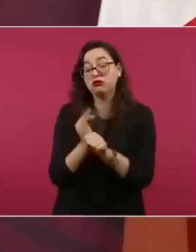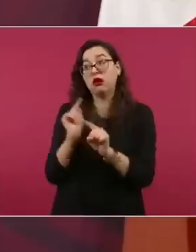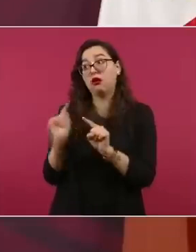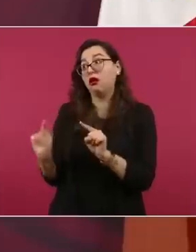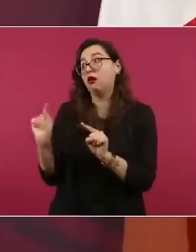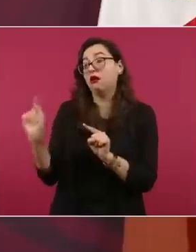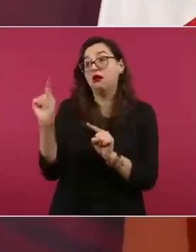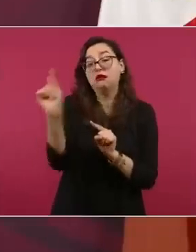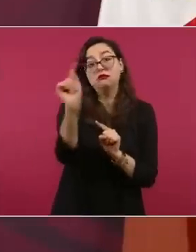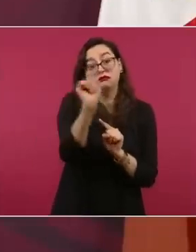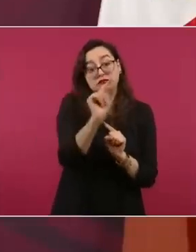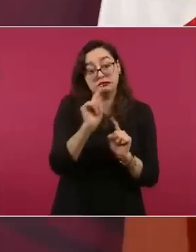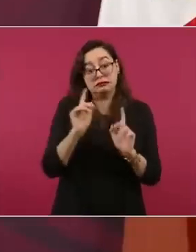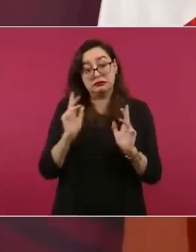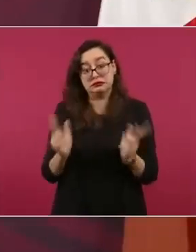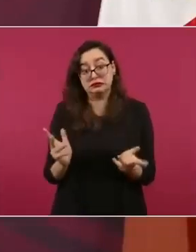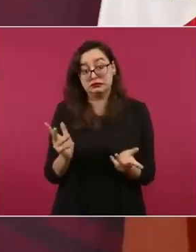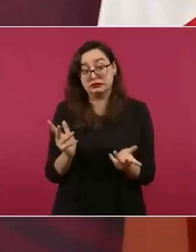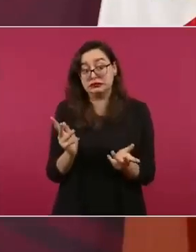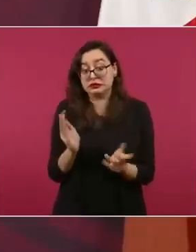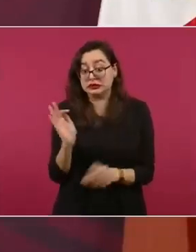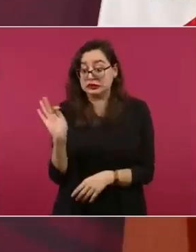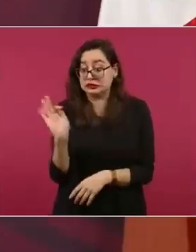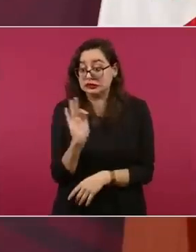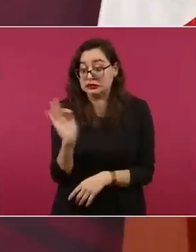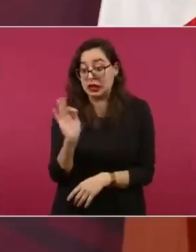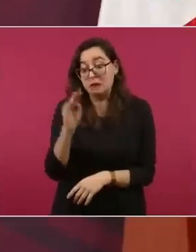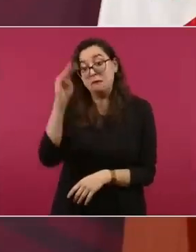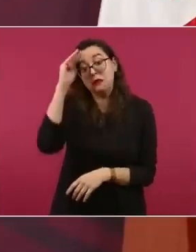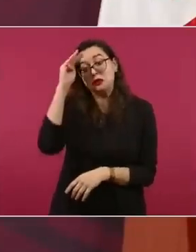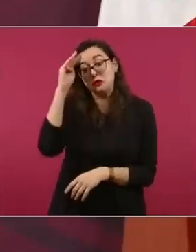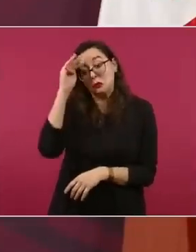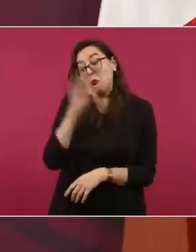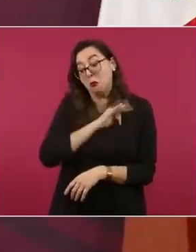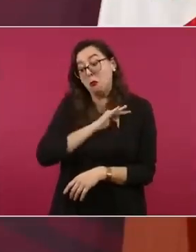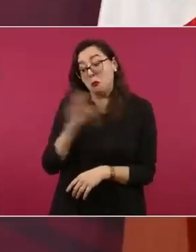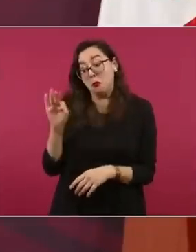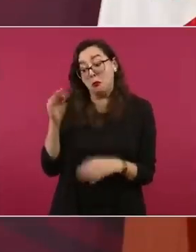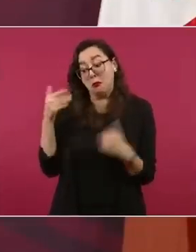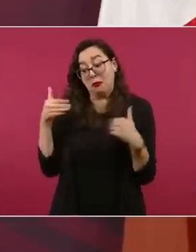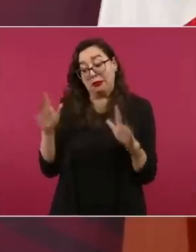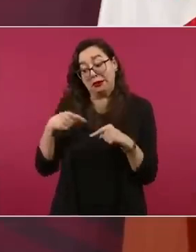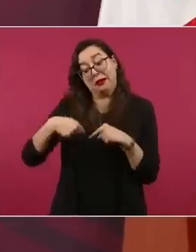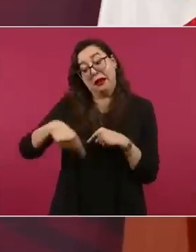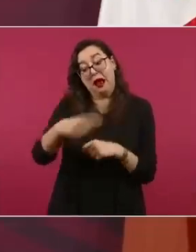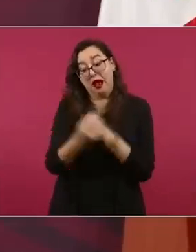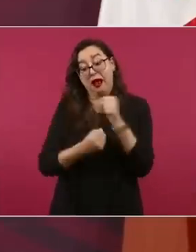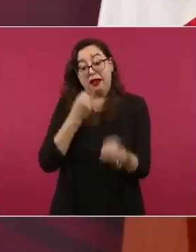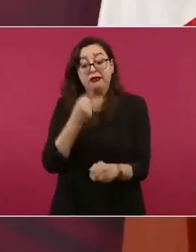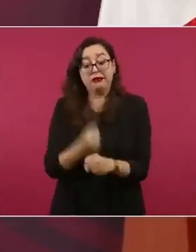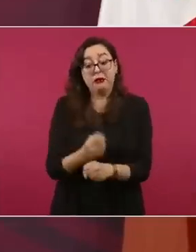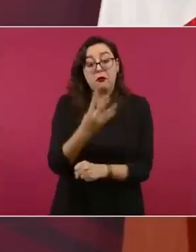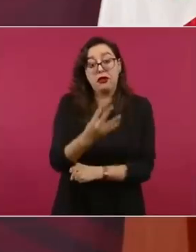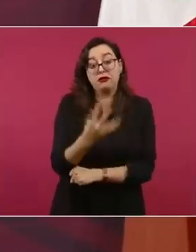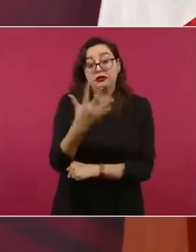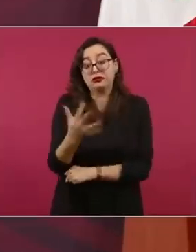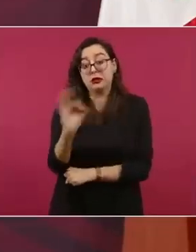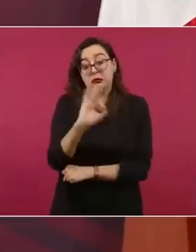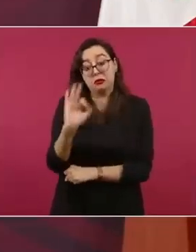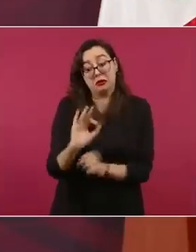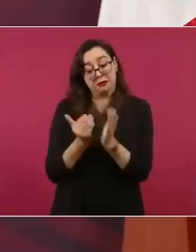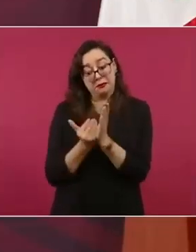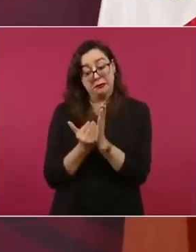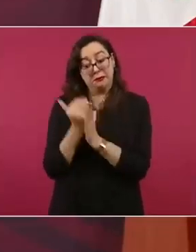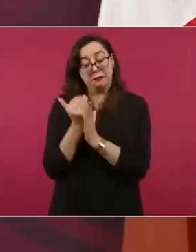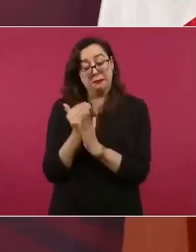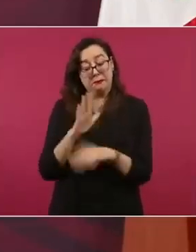están invirtiendo, de verdad no es broma. Sí podríamos estar creciendo al 4 o 5%. Sí, y tendrías un peso más fuerte, ¿no?